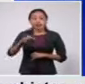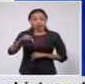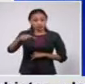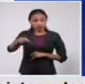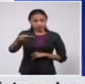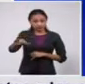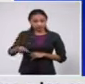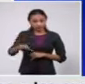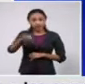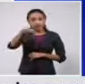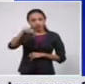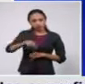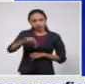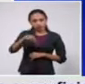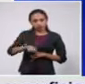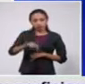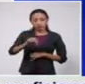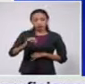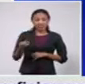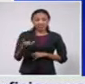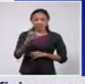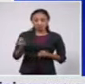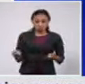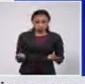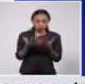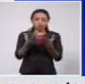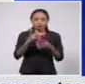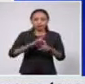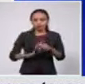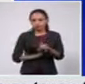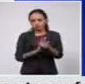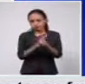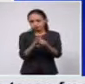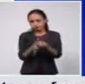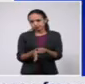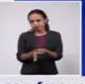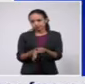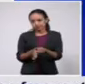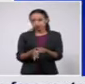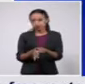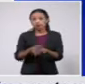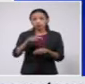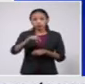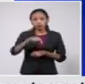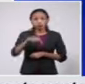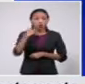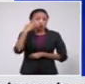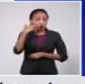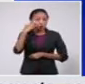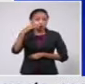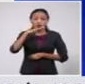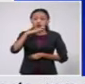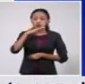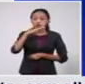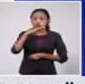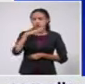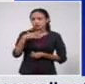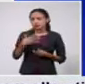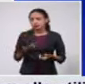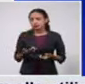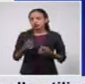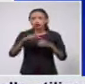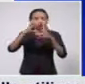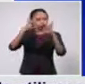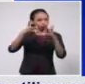en este tercer rebrote que hemos tenido. Lo que está en azul arriba es los casos total de